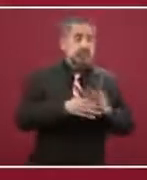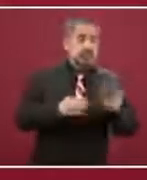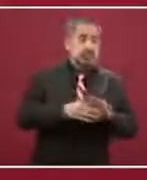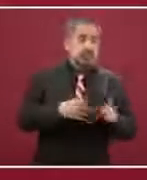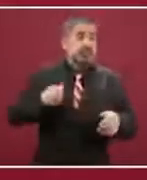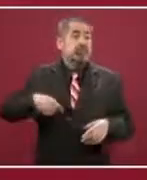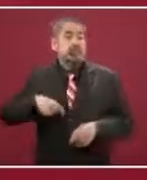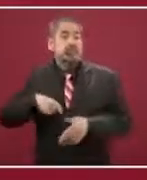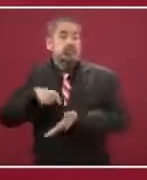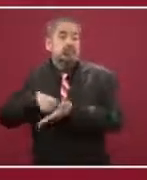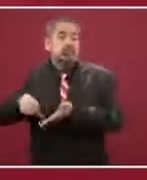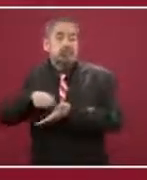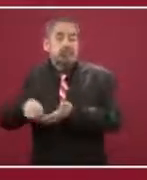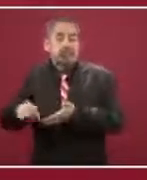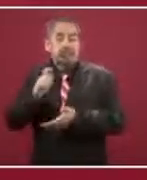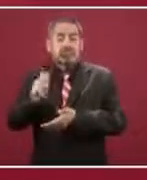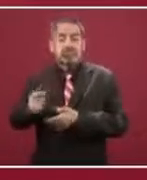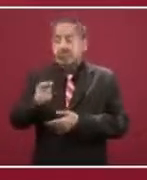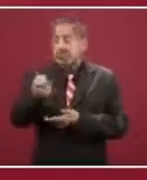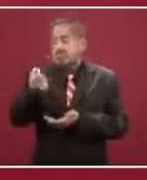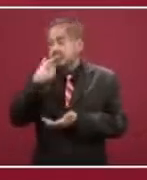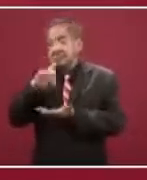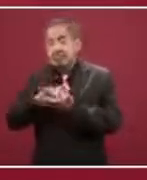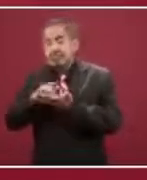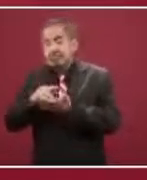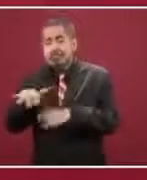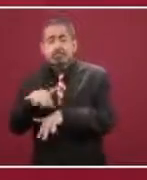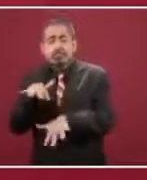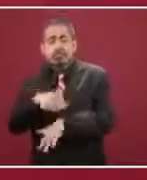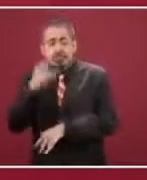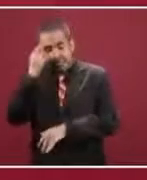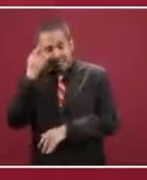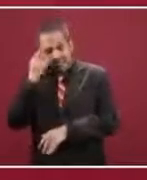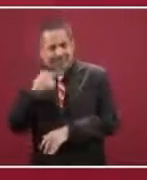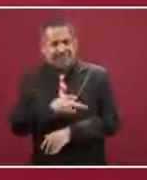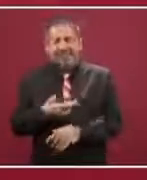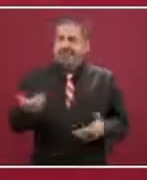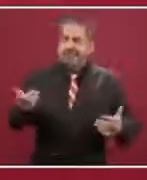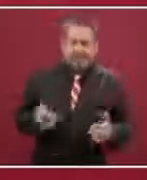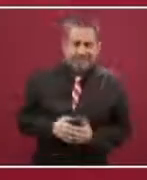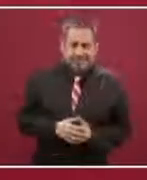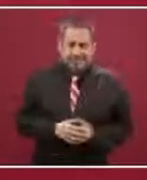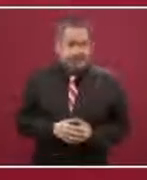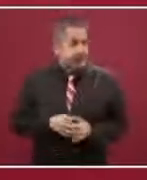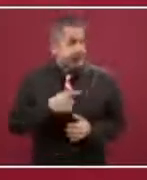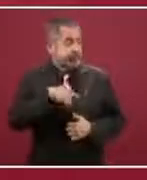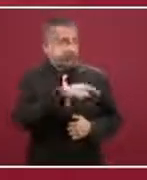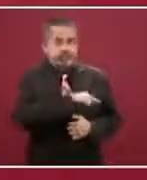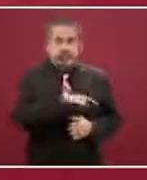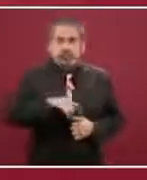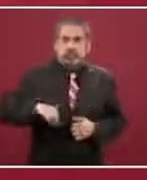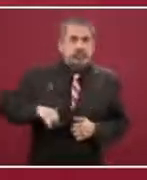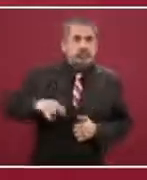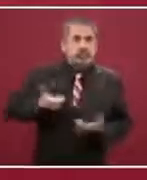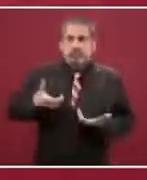estábamos comprando medicinas piratas, porque eran tantos los intereses,